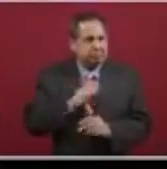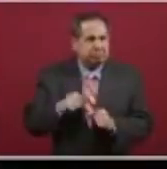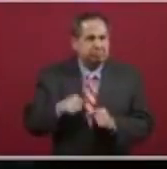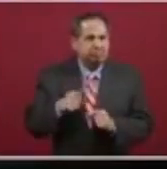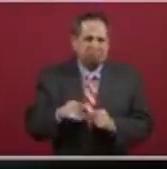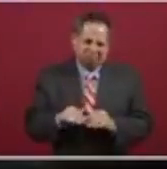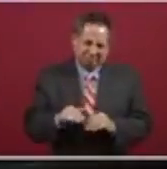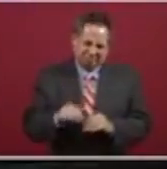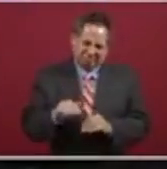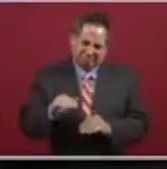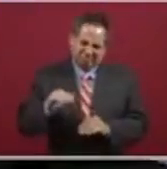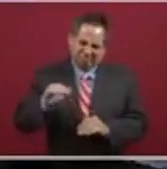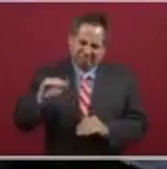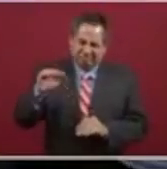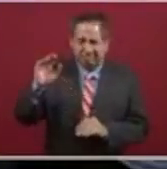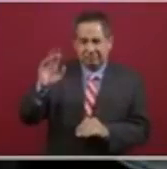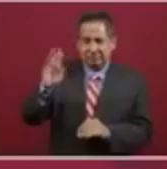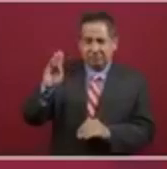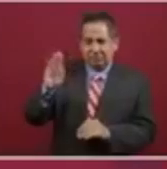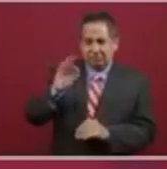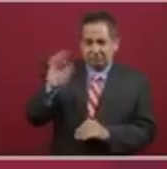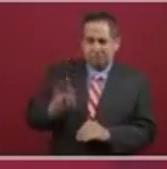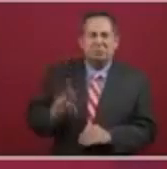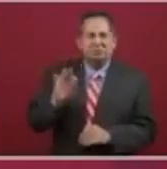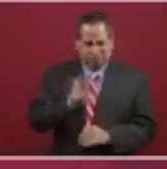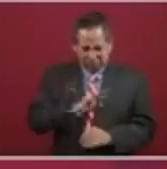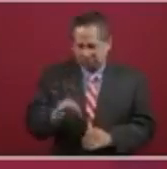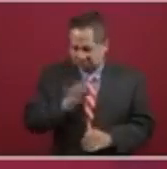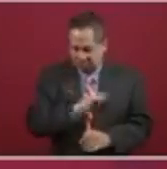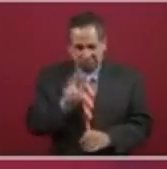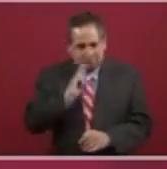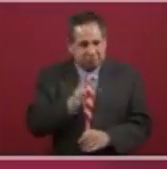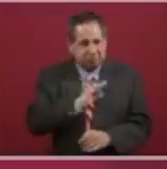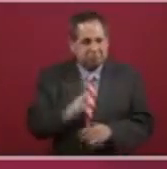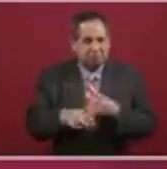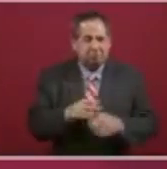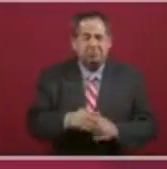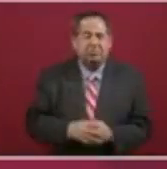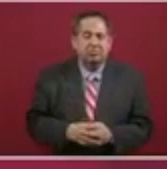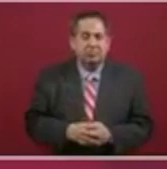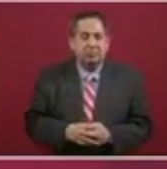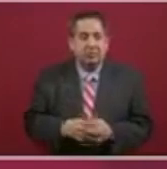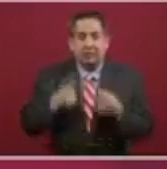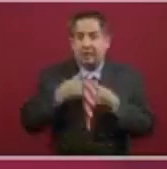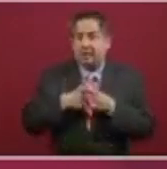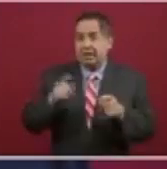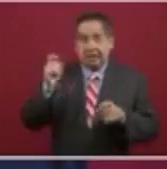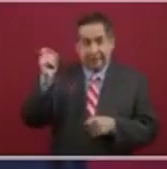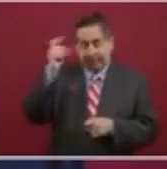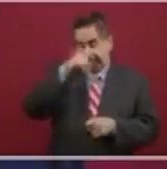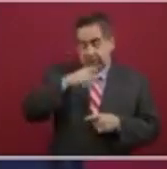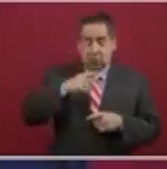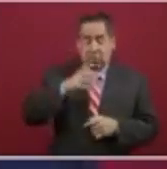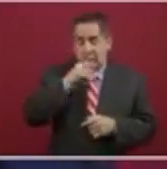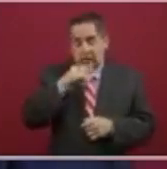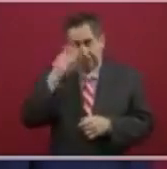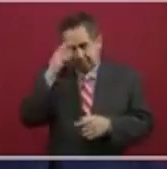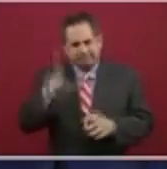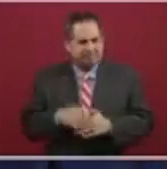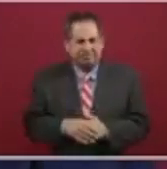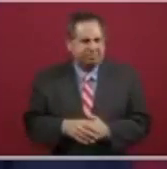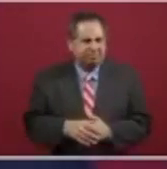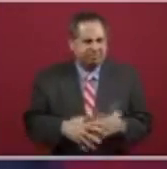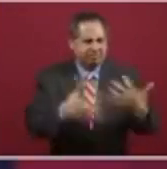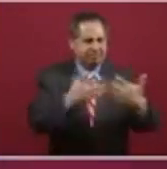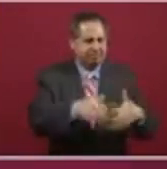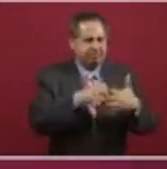el 90%. No es nada del otro mundo. Las refinerías